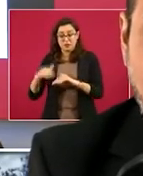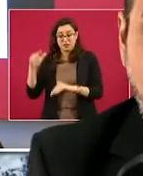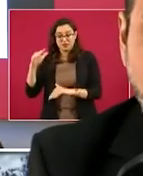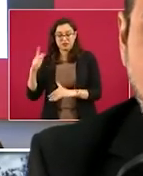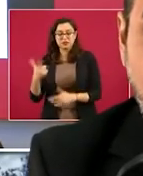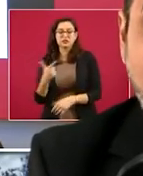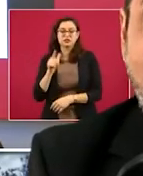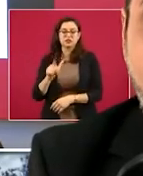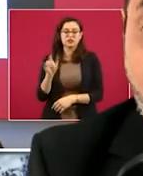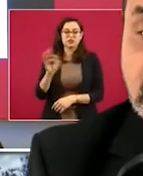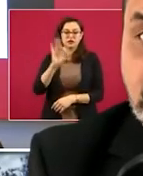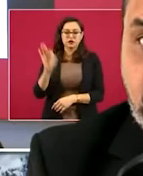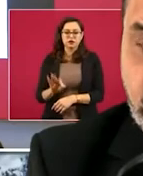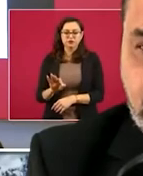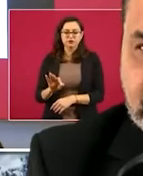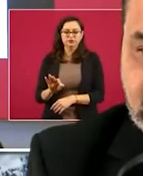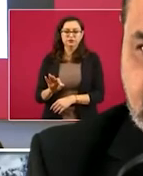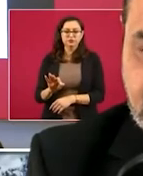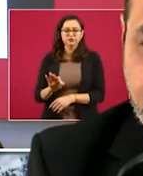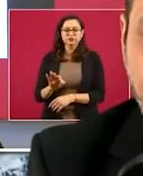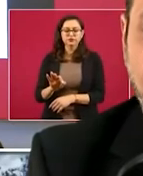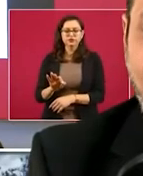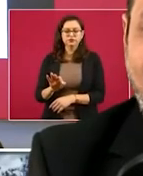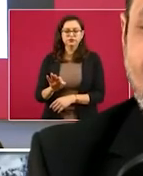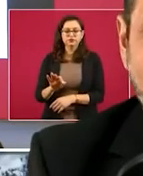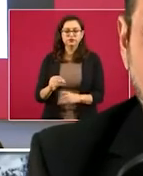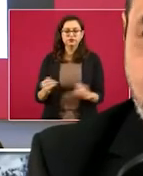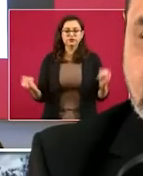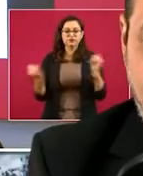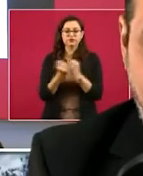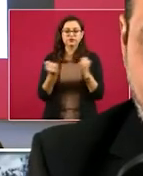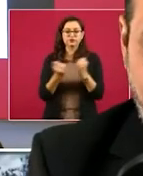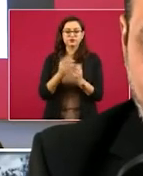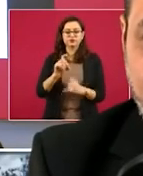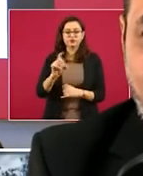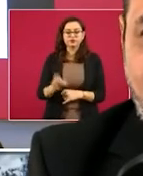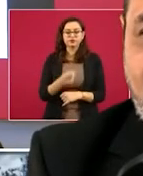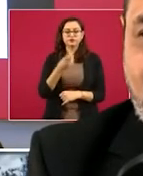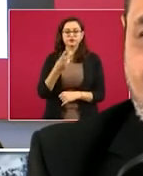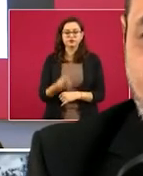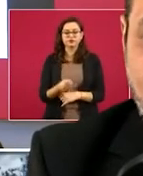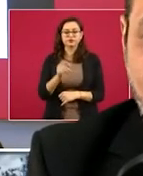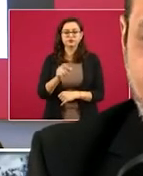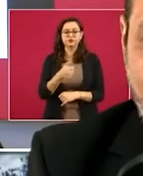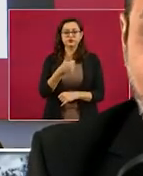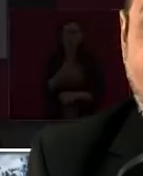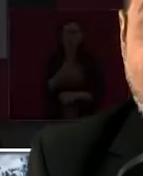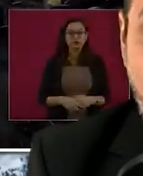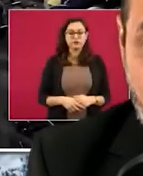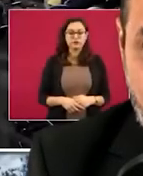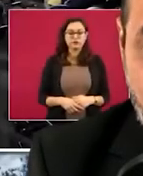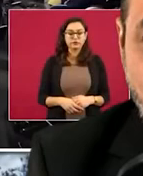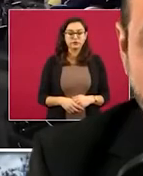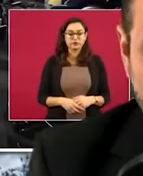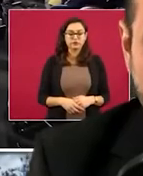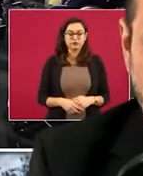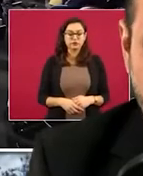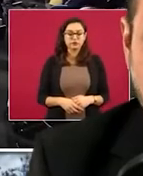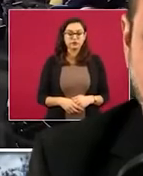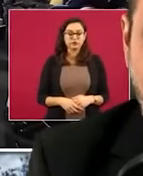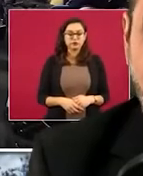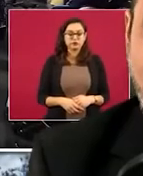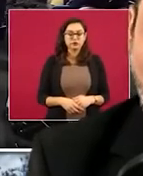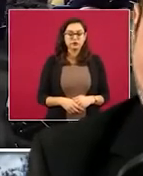ahora ahora mismo lo escuchamos en voz del propio presidente en sentido estricto el presidente válido con su